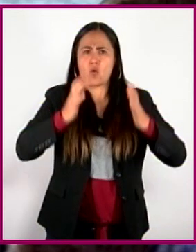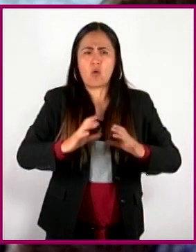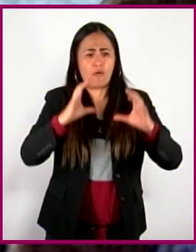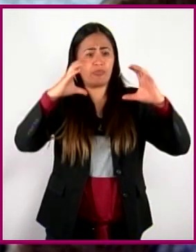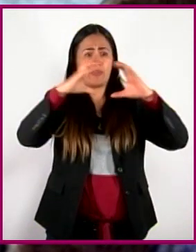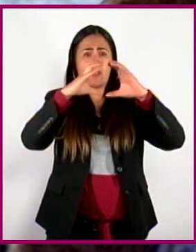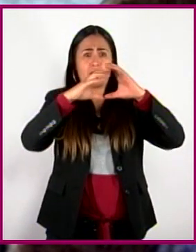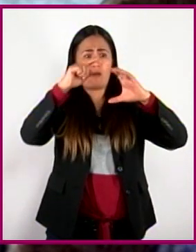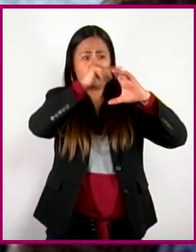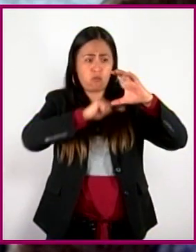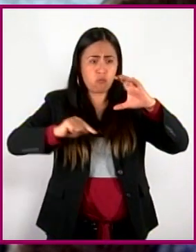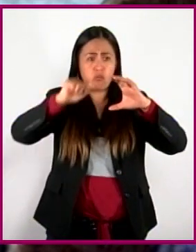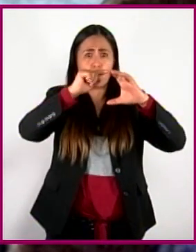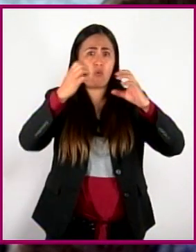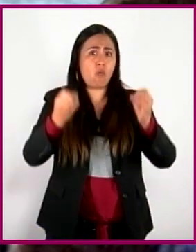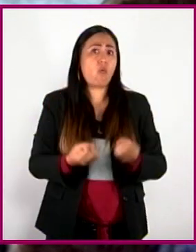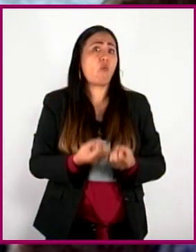Tierra.